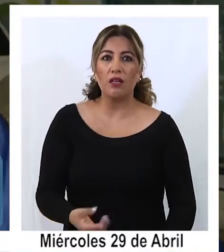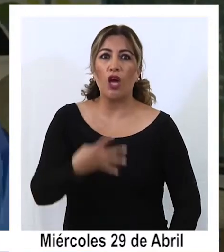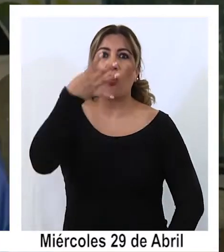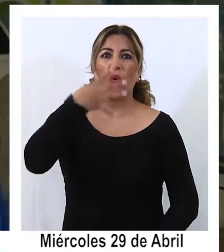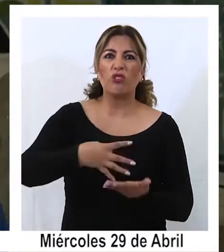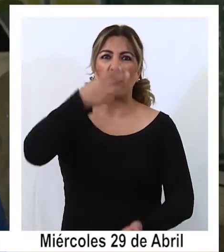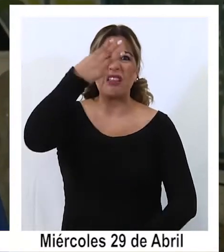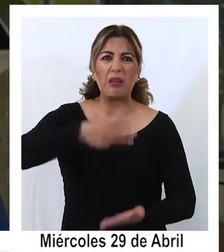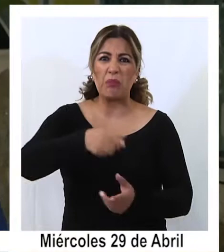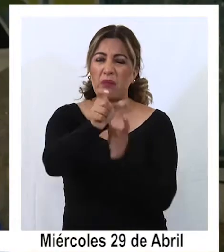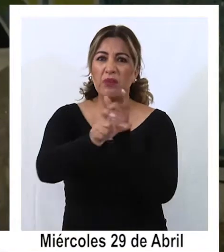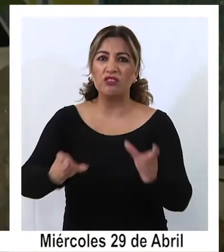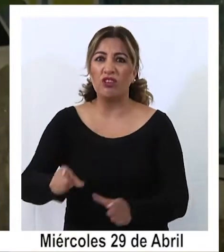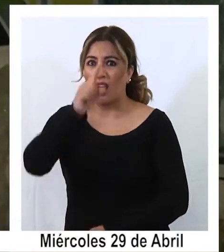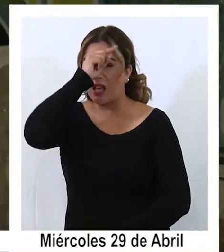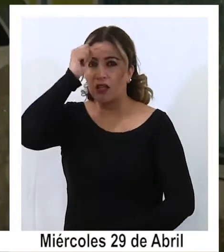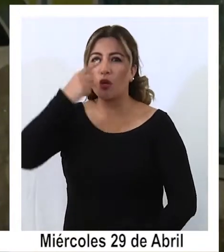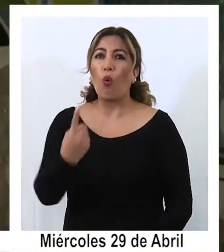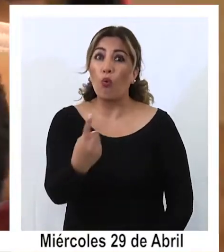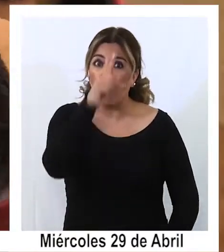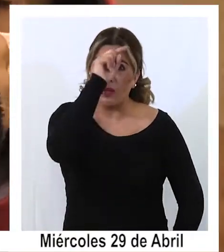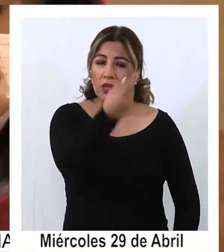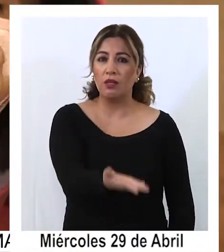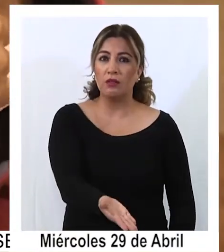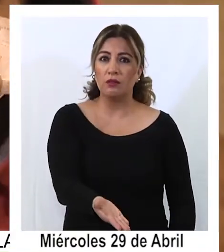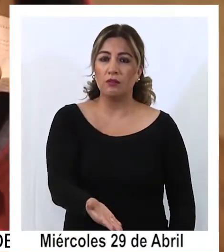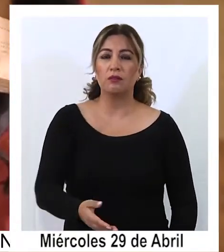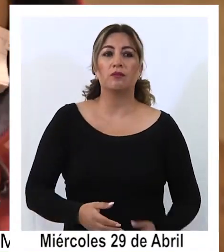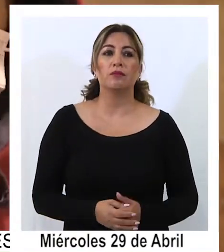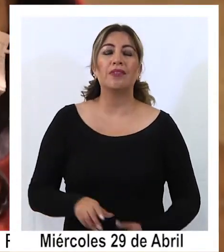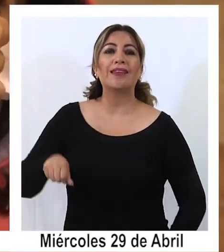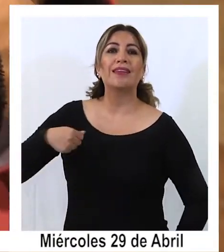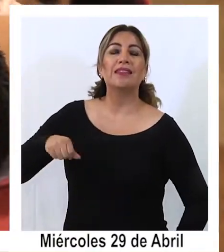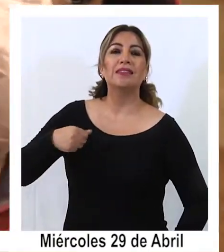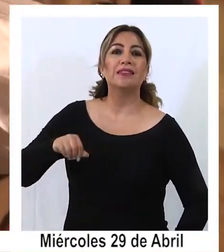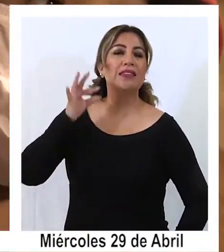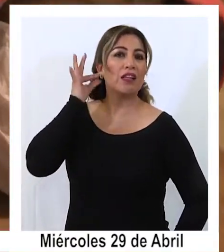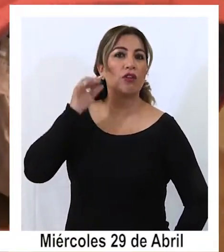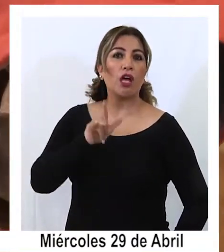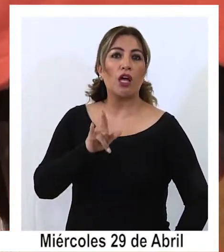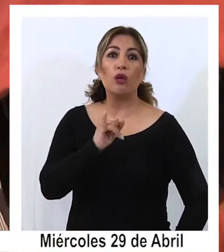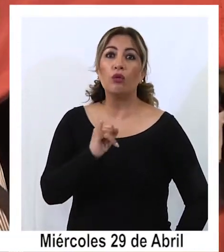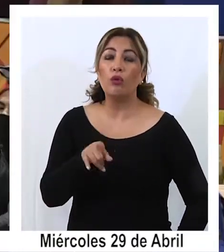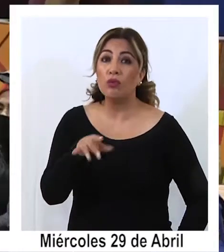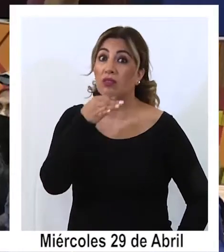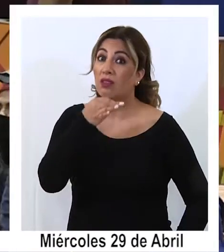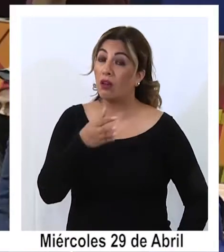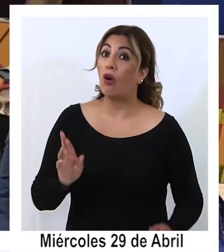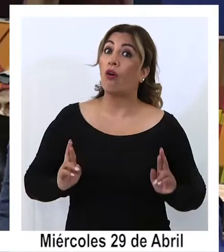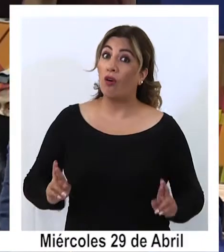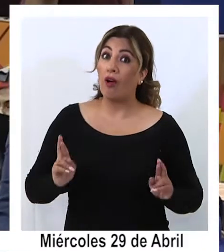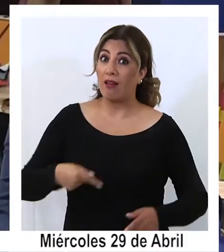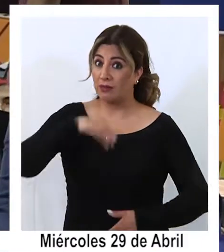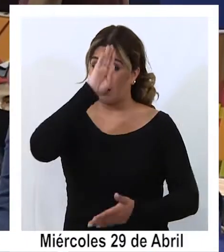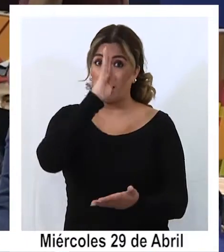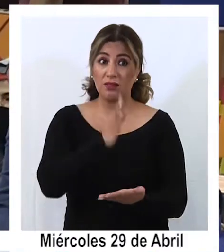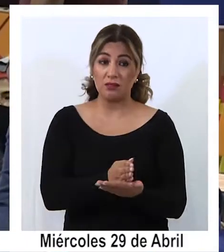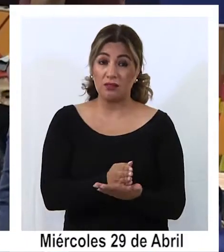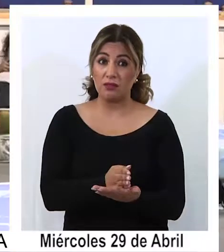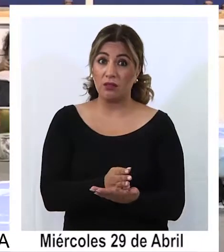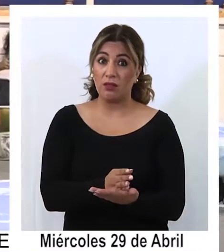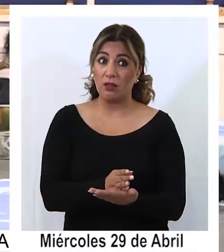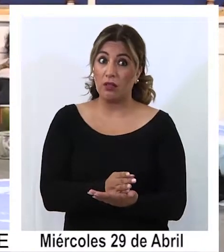4.000, 3.000 personas a Iquique con un solo hospital. La senadora Evensperger señaló que espera que esta decisión no sea